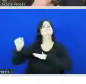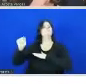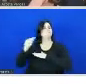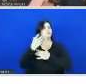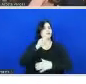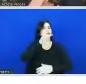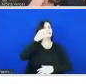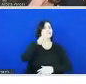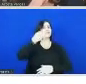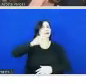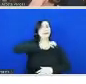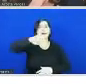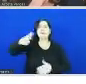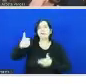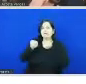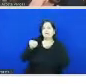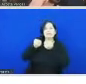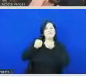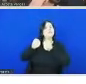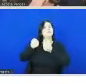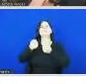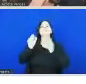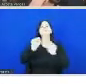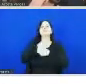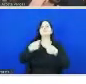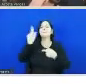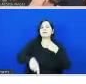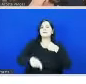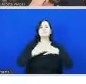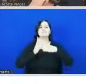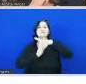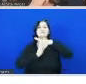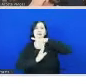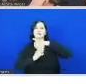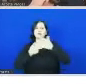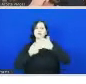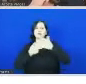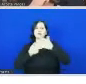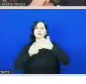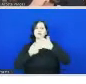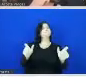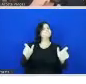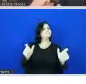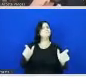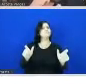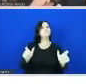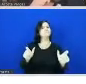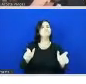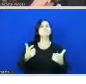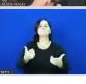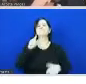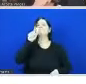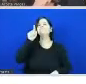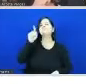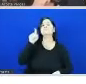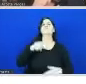y las redes criminales que negocian también con el sufrimiento de los cuerpos de las mujeres, se están reforzando.